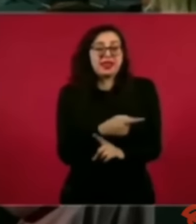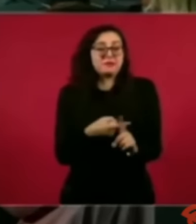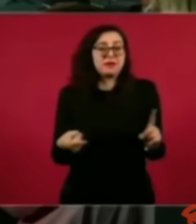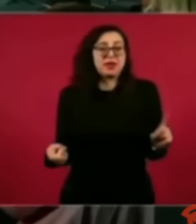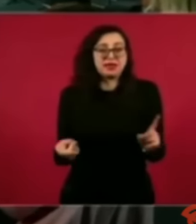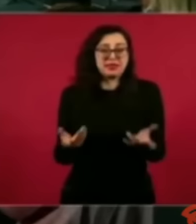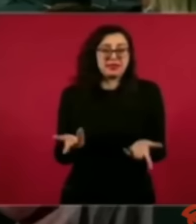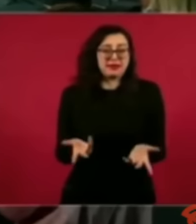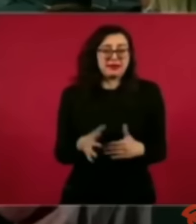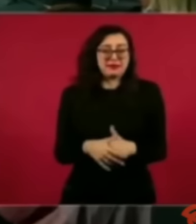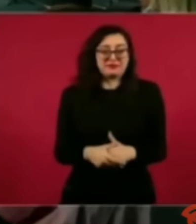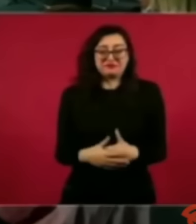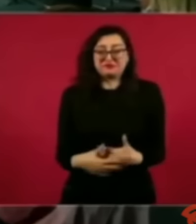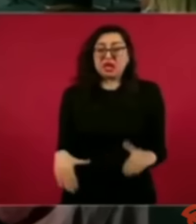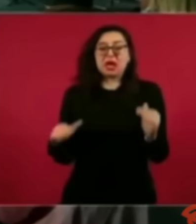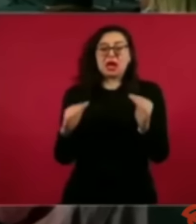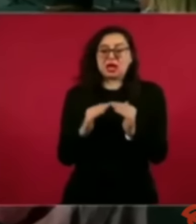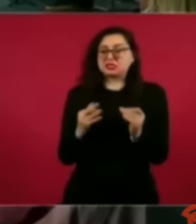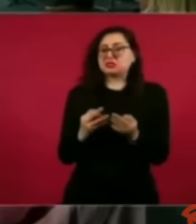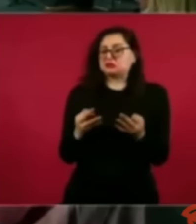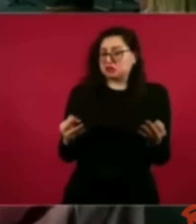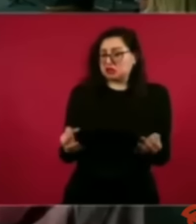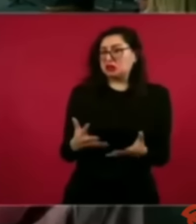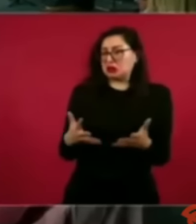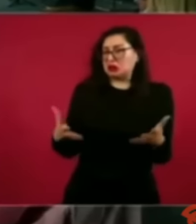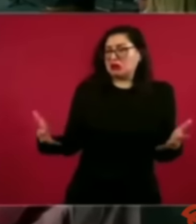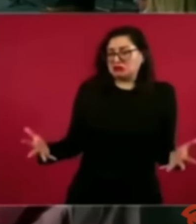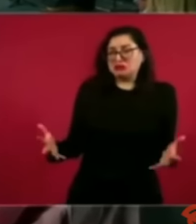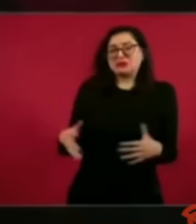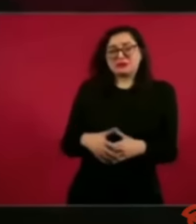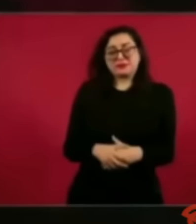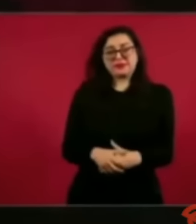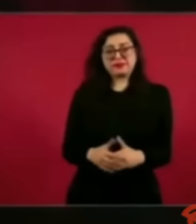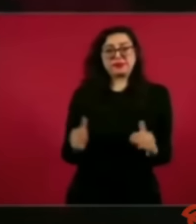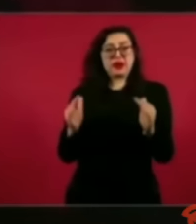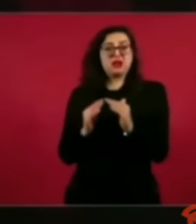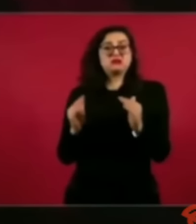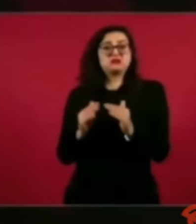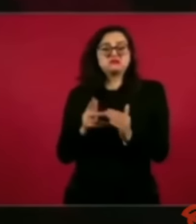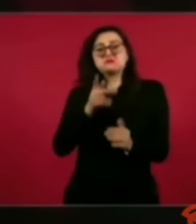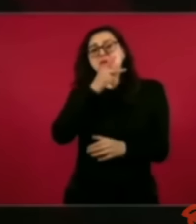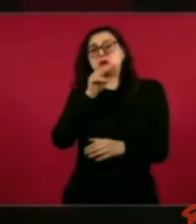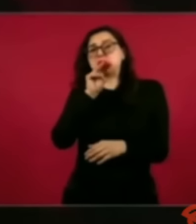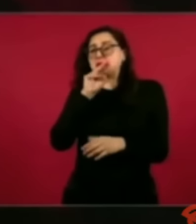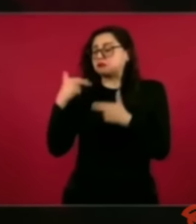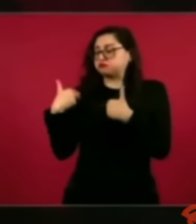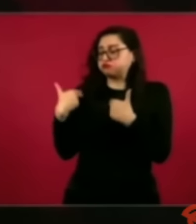Es una casa que tenían mis padres y ahí voy a vivir.